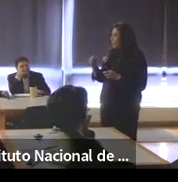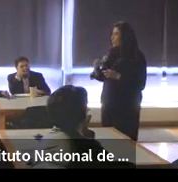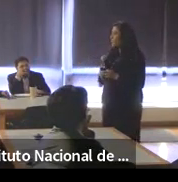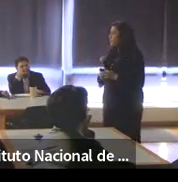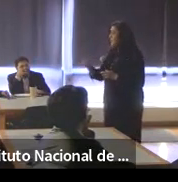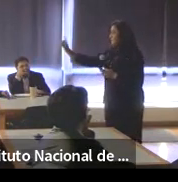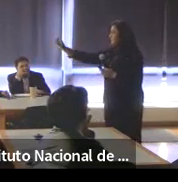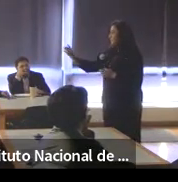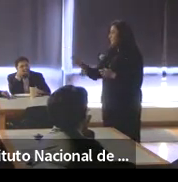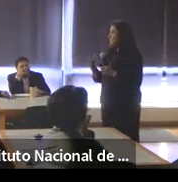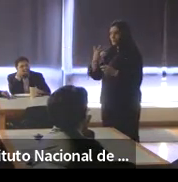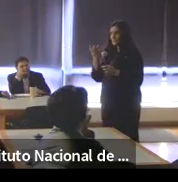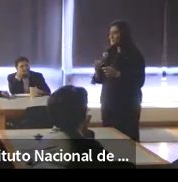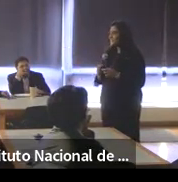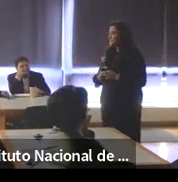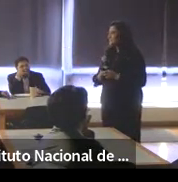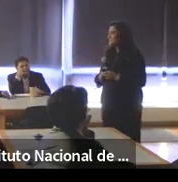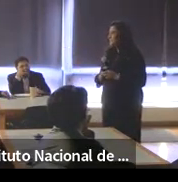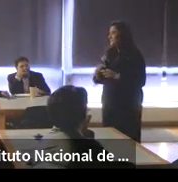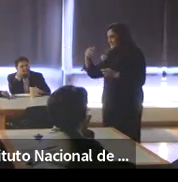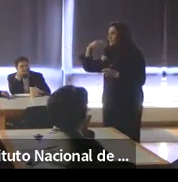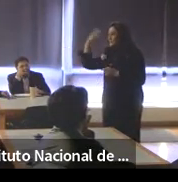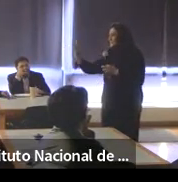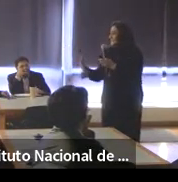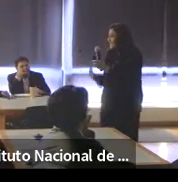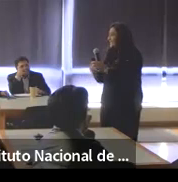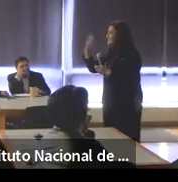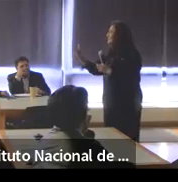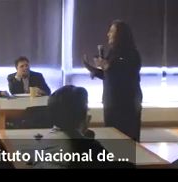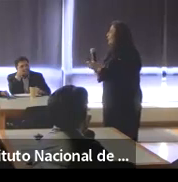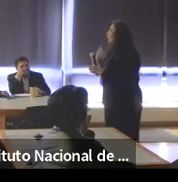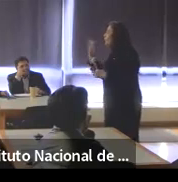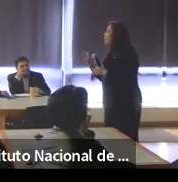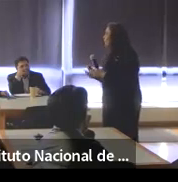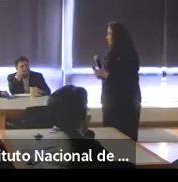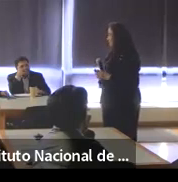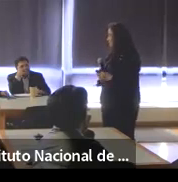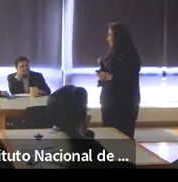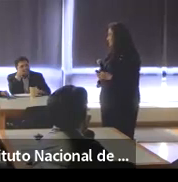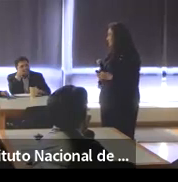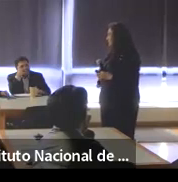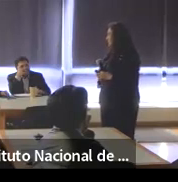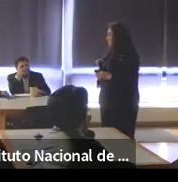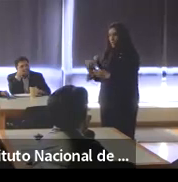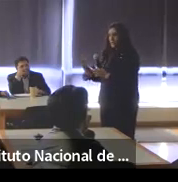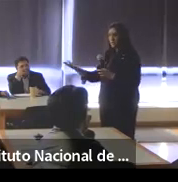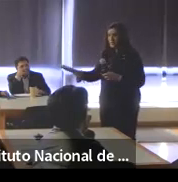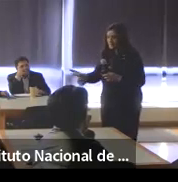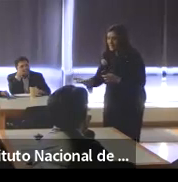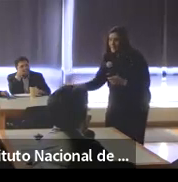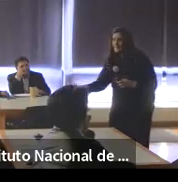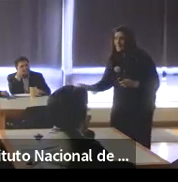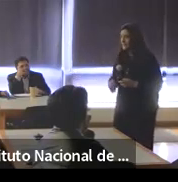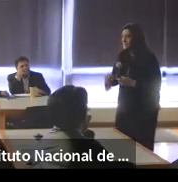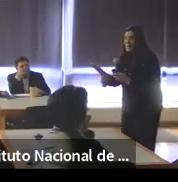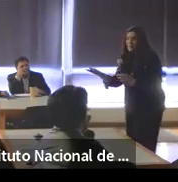porque cumplo eso no nos lo enseña no O sea siempre nos enseñan a decir cómo no pero eso